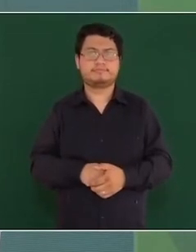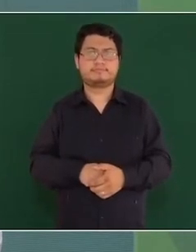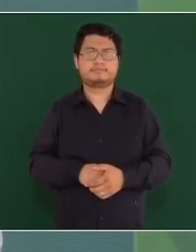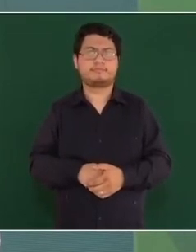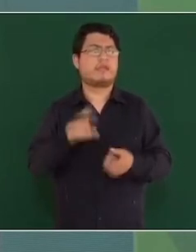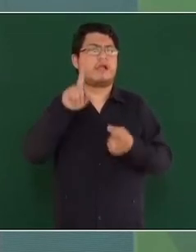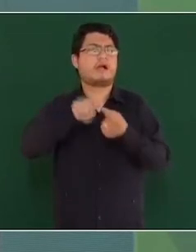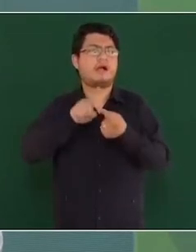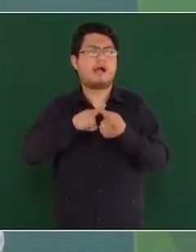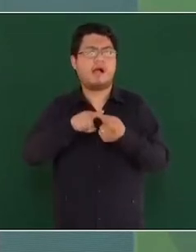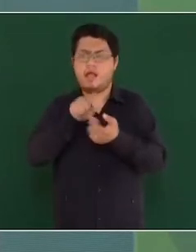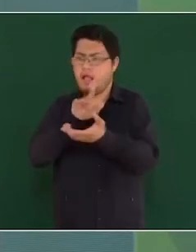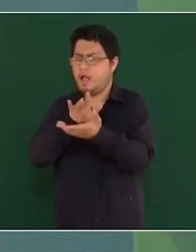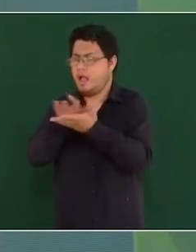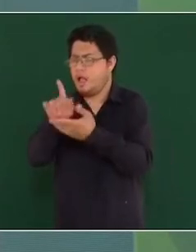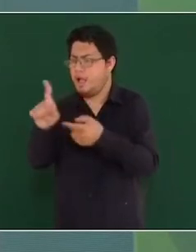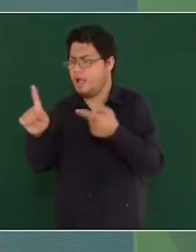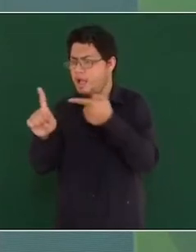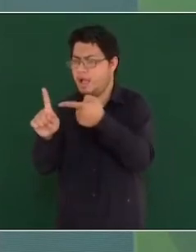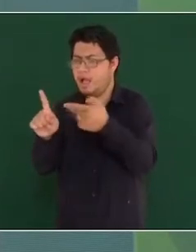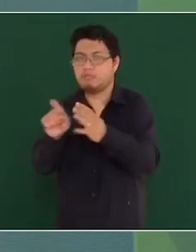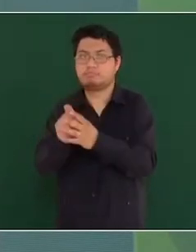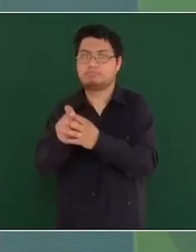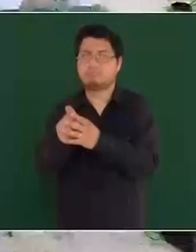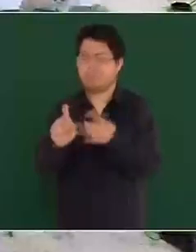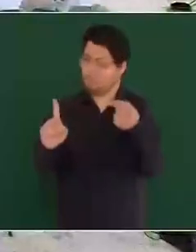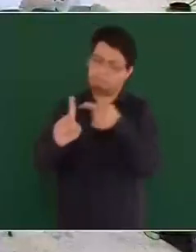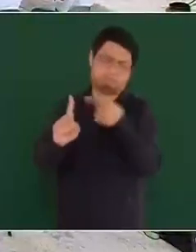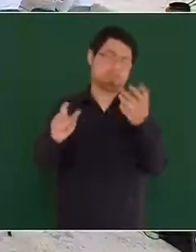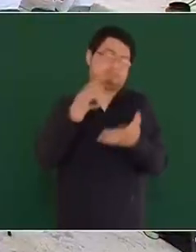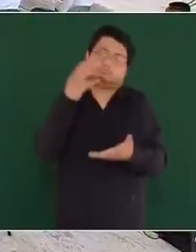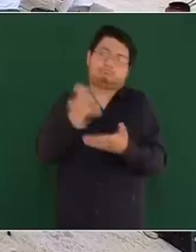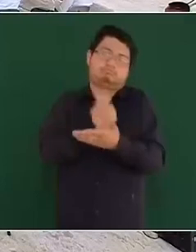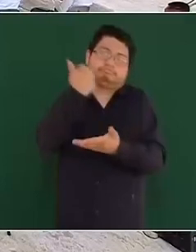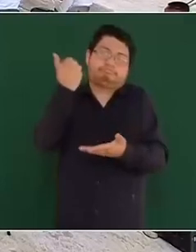¿a quién voy a apoyar? Al que gane la encuesta.